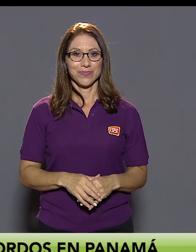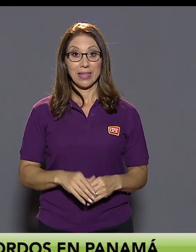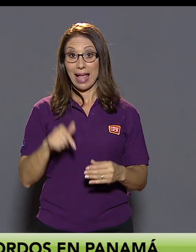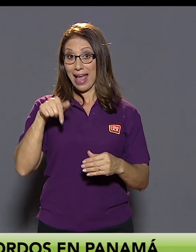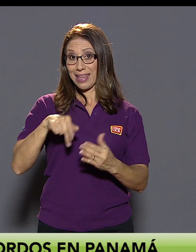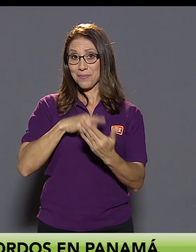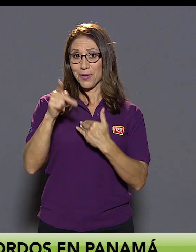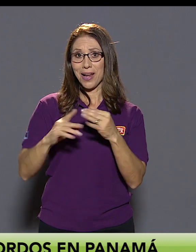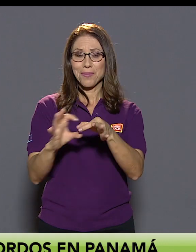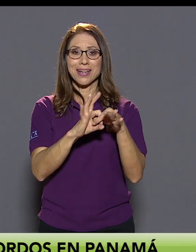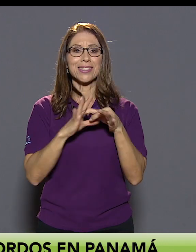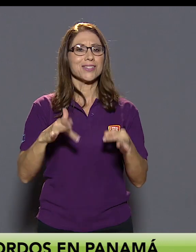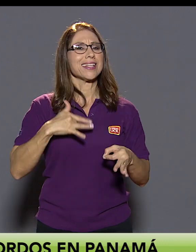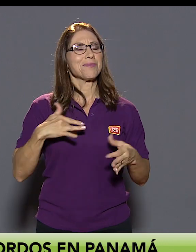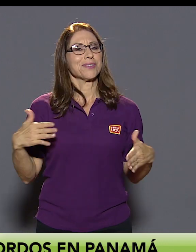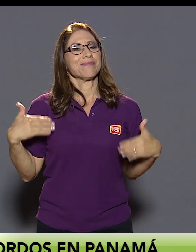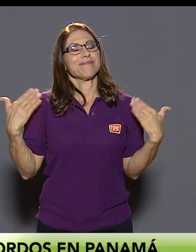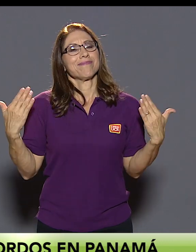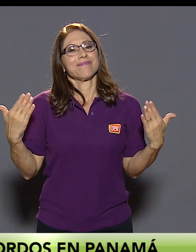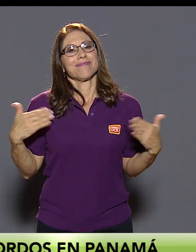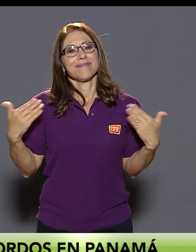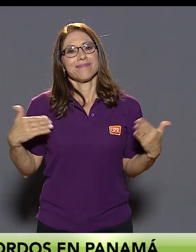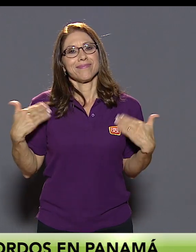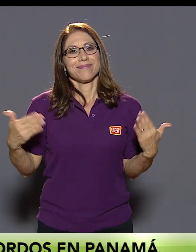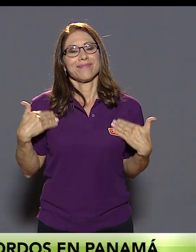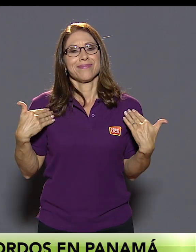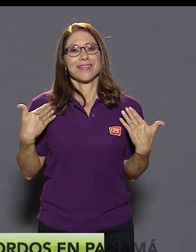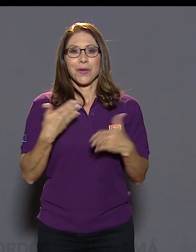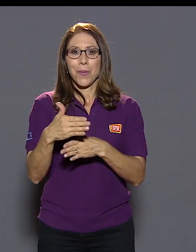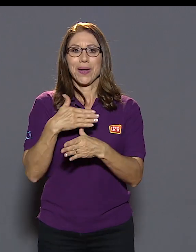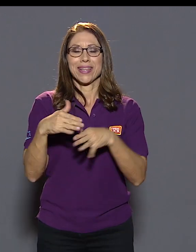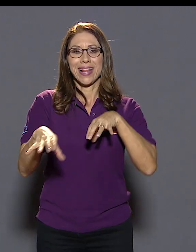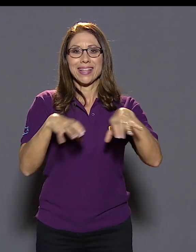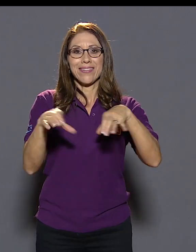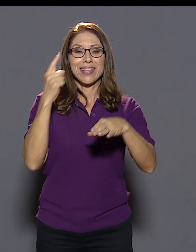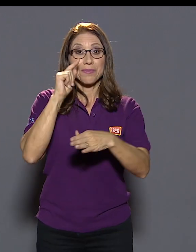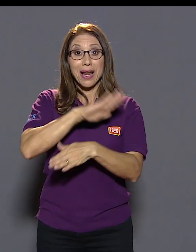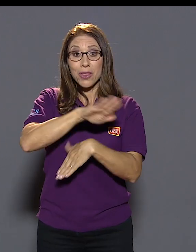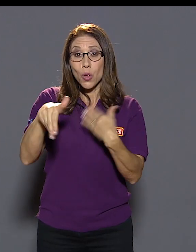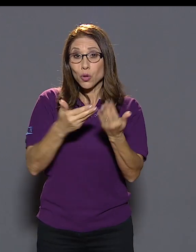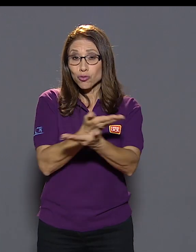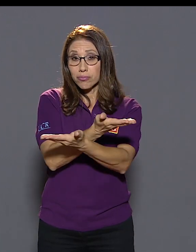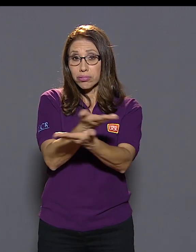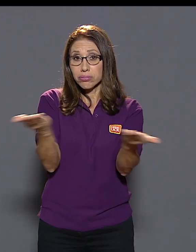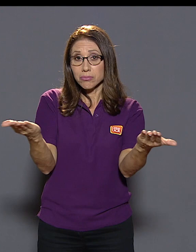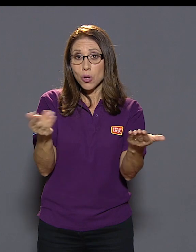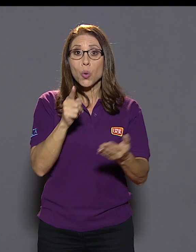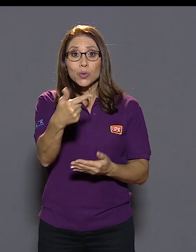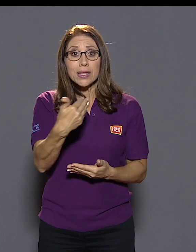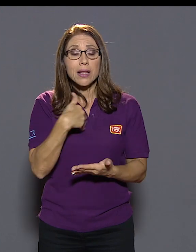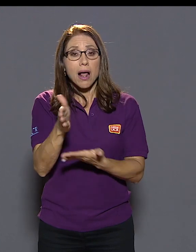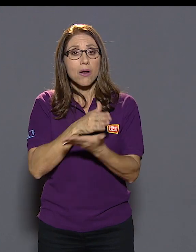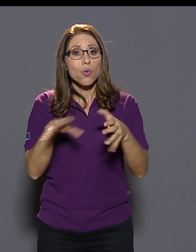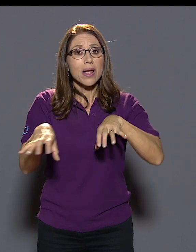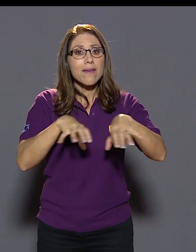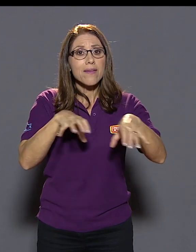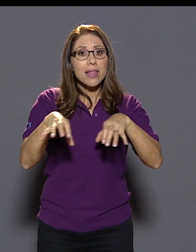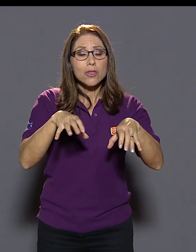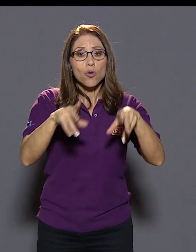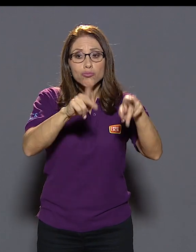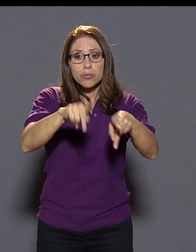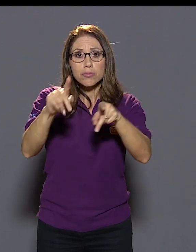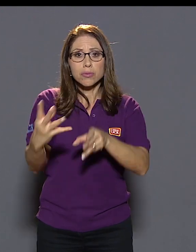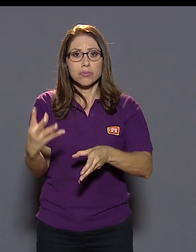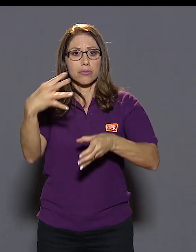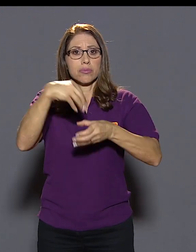Nexos nos sentimos muy contentos de compartir actividades para todos y todas. Así que si usted tiene algún evento inclusivo que desea anunciar en nuestra